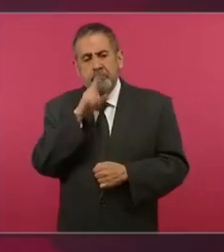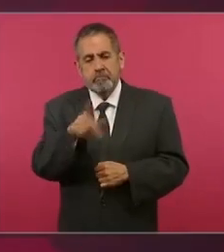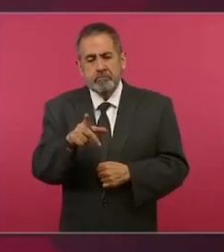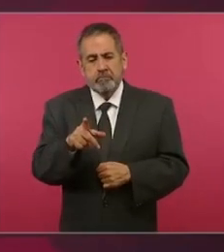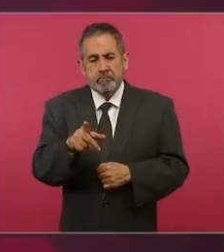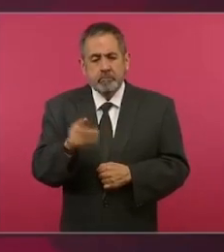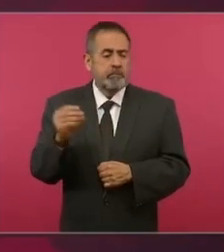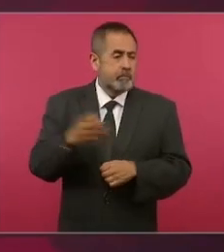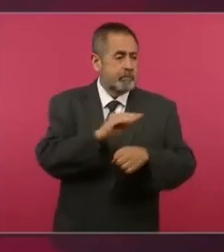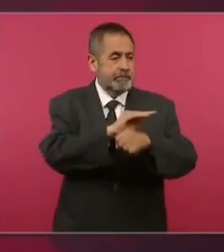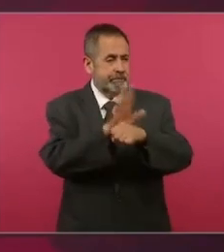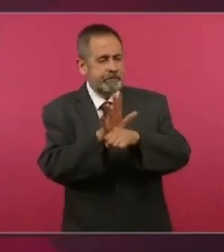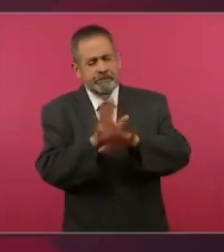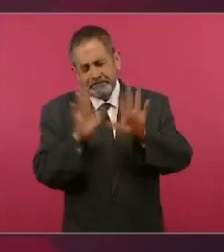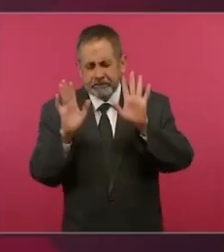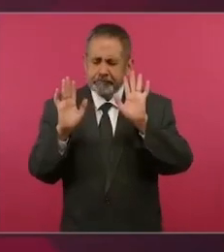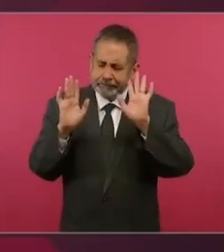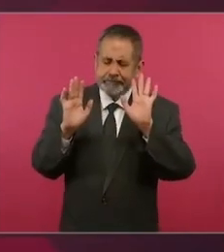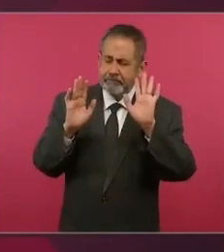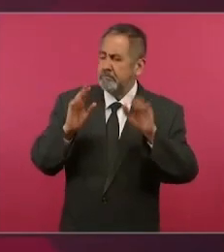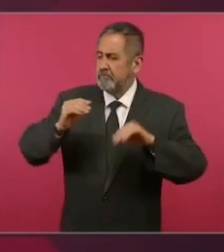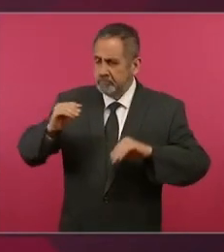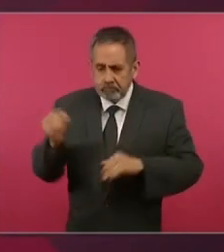pesar de la pandemia.